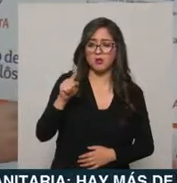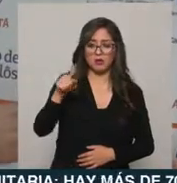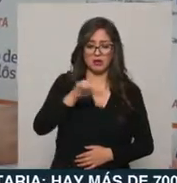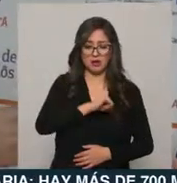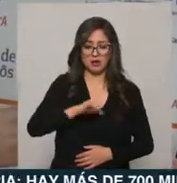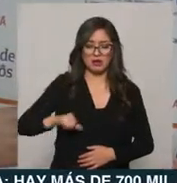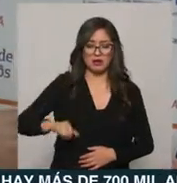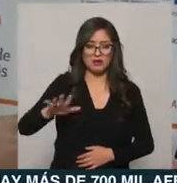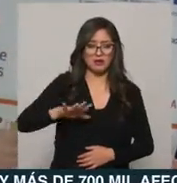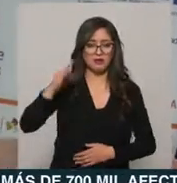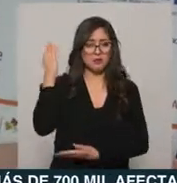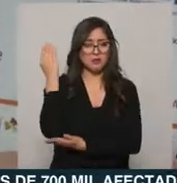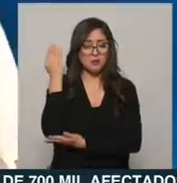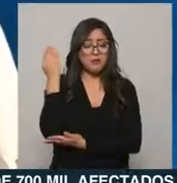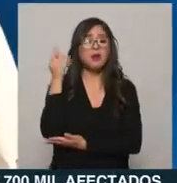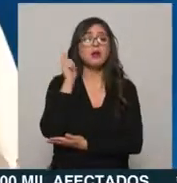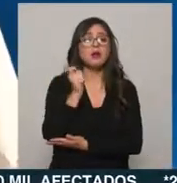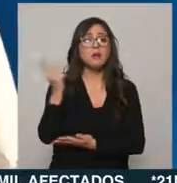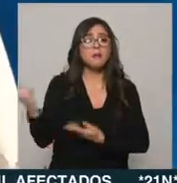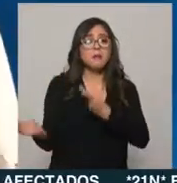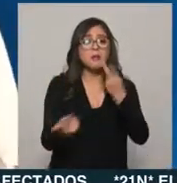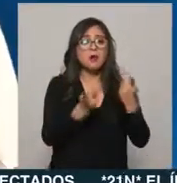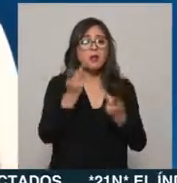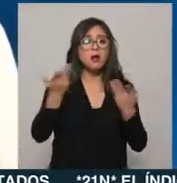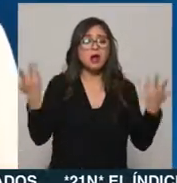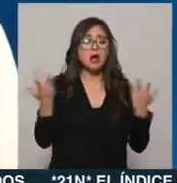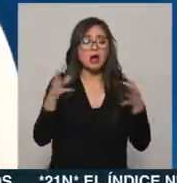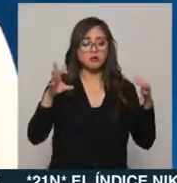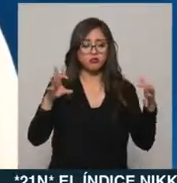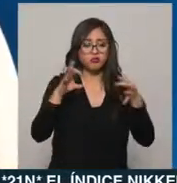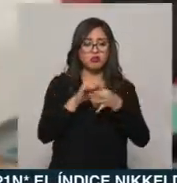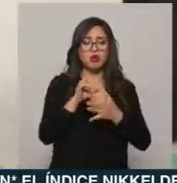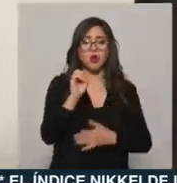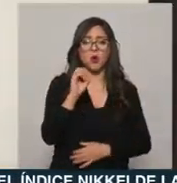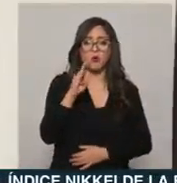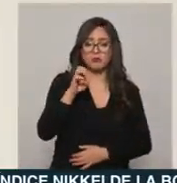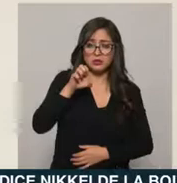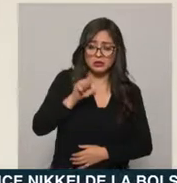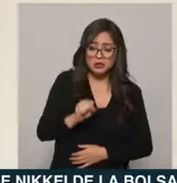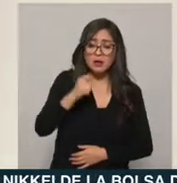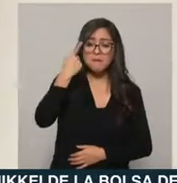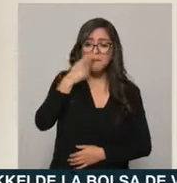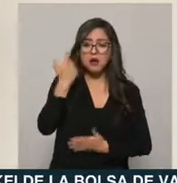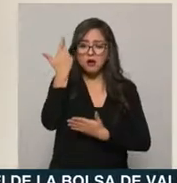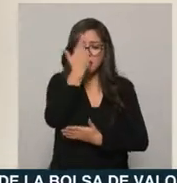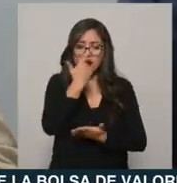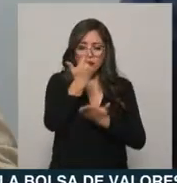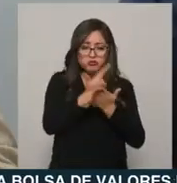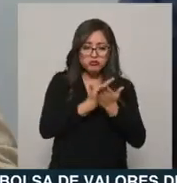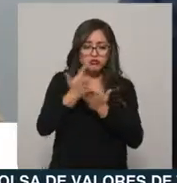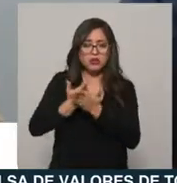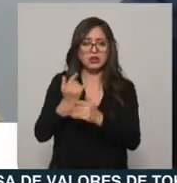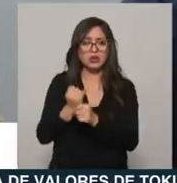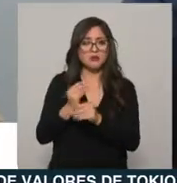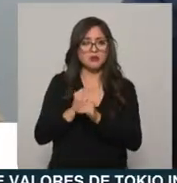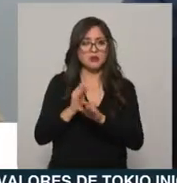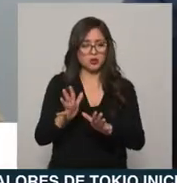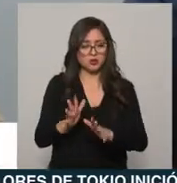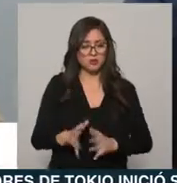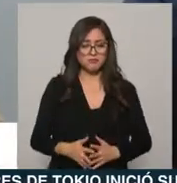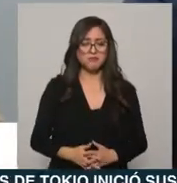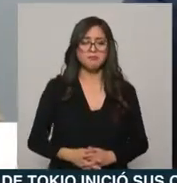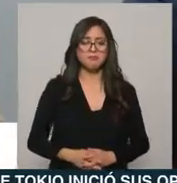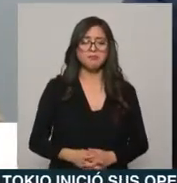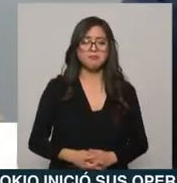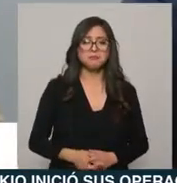que las preguntas están elaboradas por la Organización Mundial de la Salud y que ayudarán a obtener datos estadísticos. La finalidad es contar con